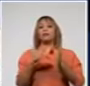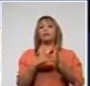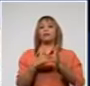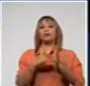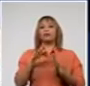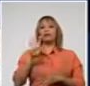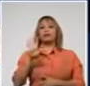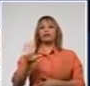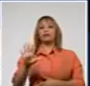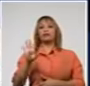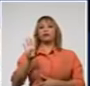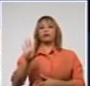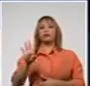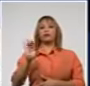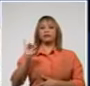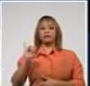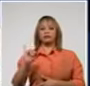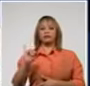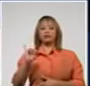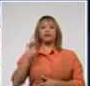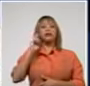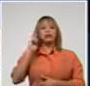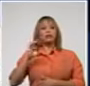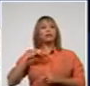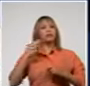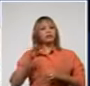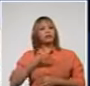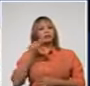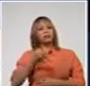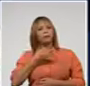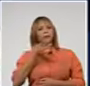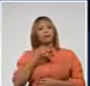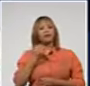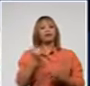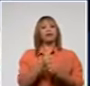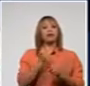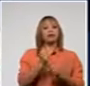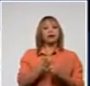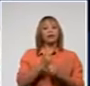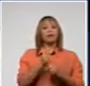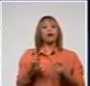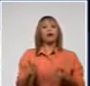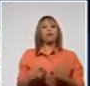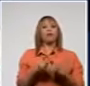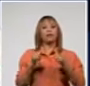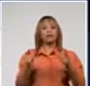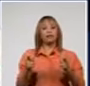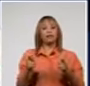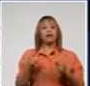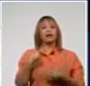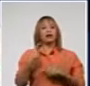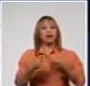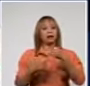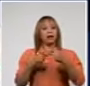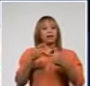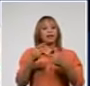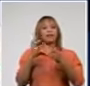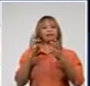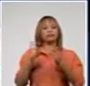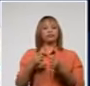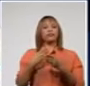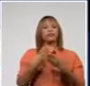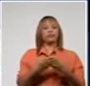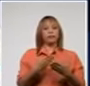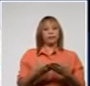5.546. Recuerden que siempre digo que trabajamos para incrementar cada vez más este número,